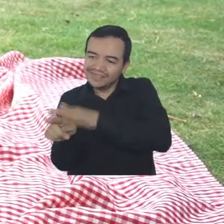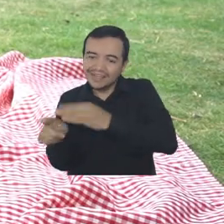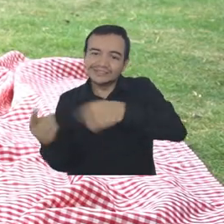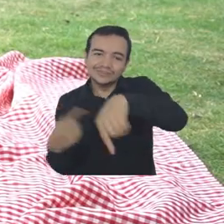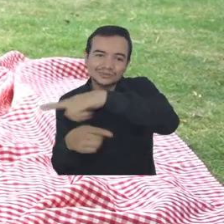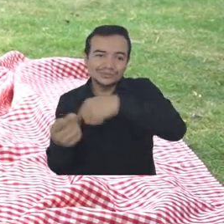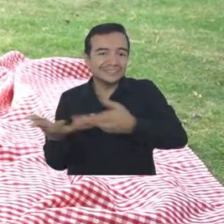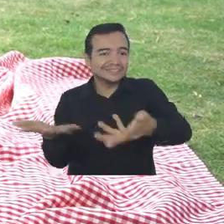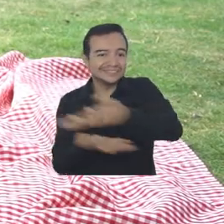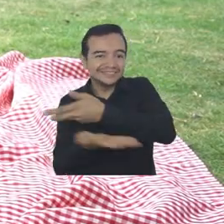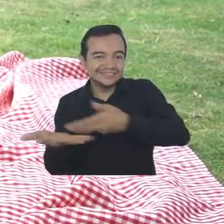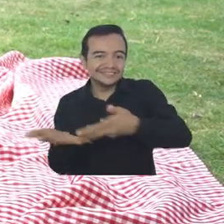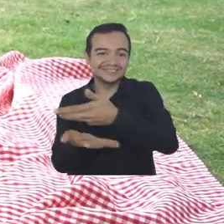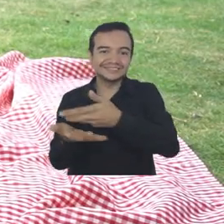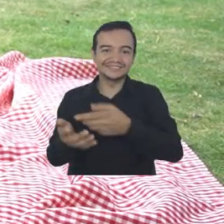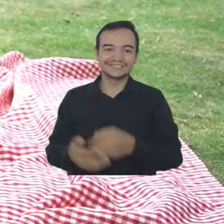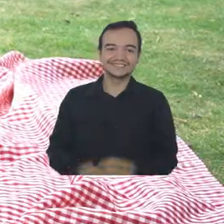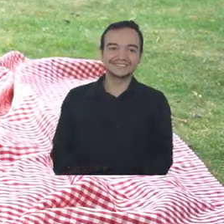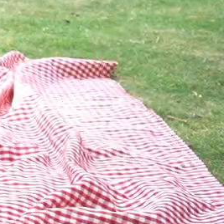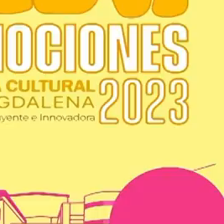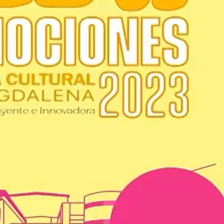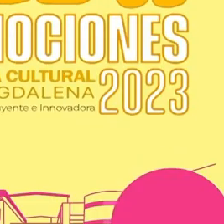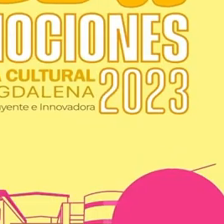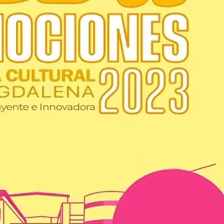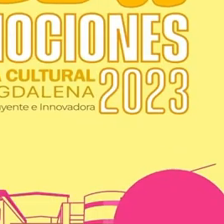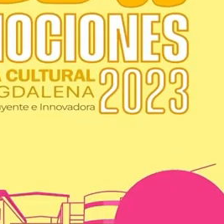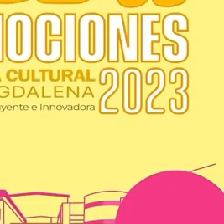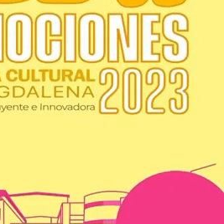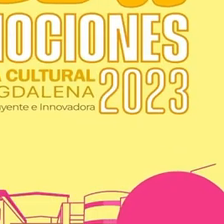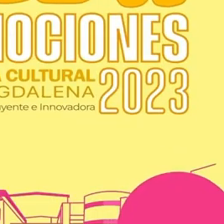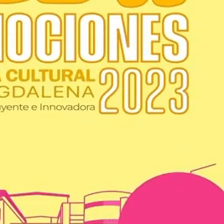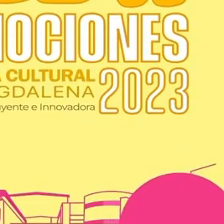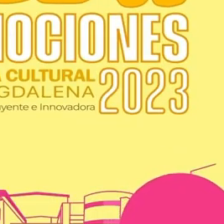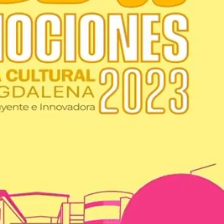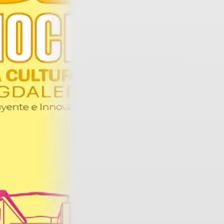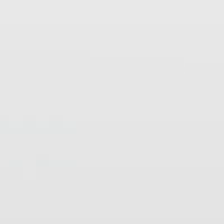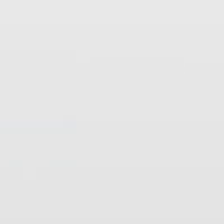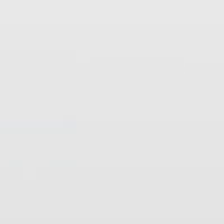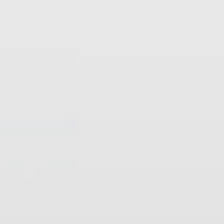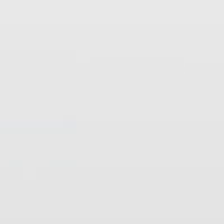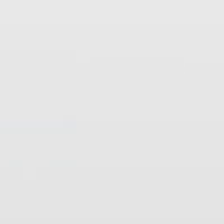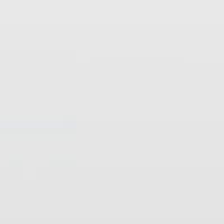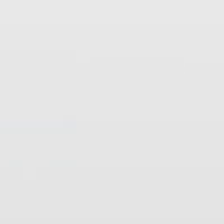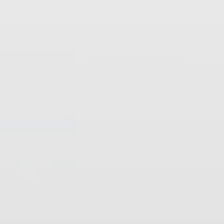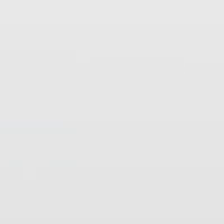Nuestras mascoticas también necesitan vivir momentos así, alegría, con amiguitos.